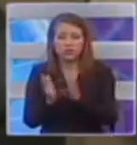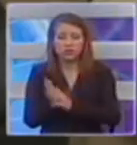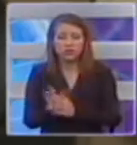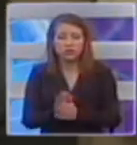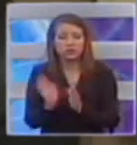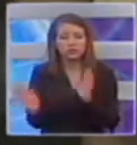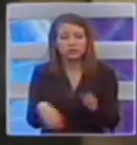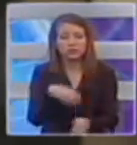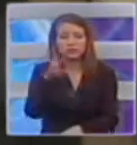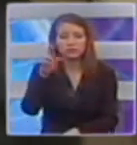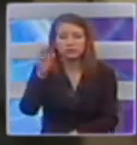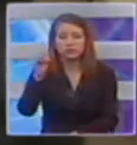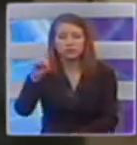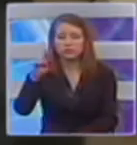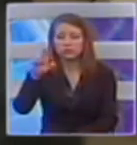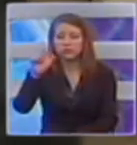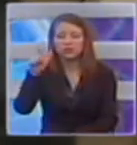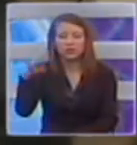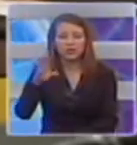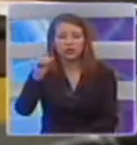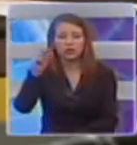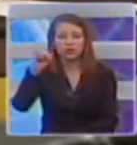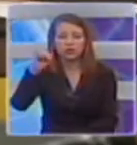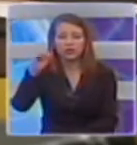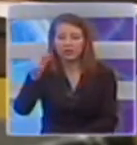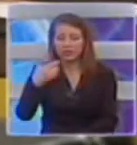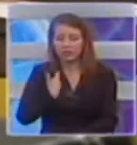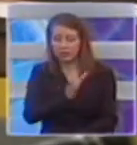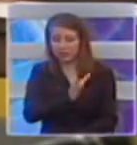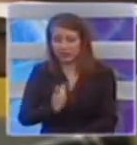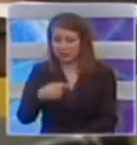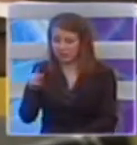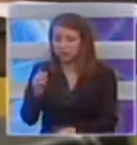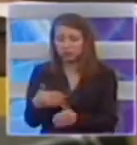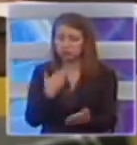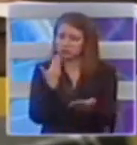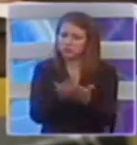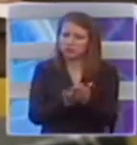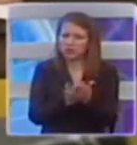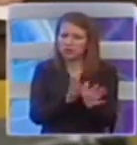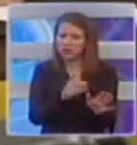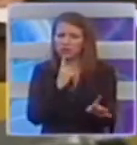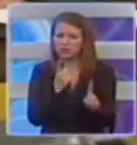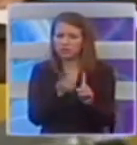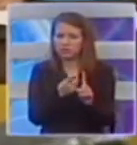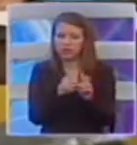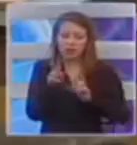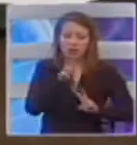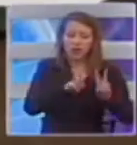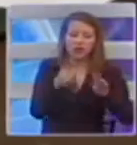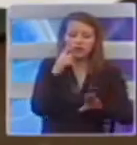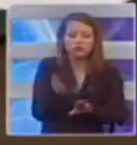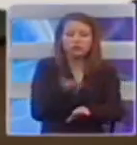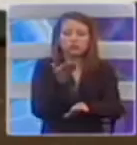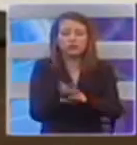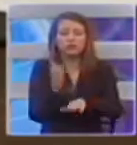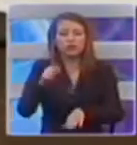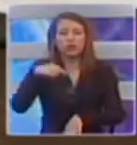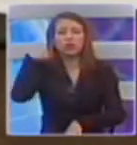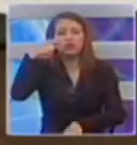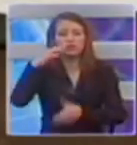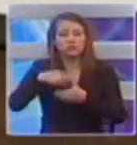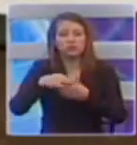Rómulo Acacho, vicepresidente de la CONAIE, quien estuvo presente en la reunión, señaló que es necesario analizar propuestas frente a las